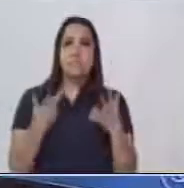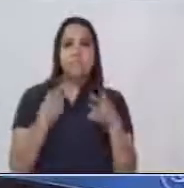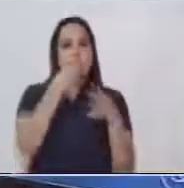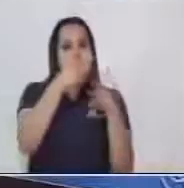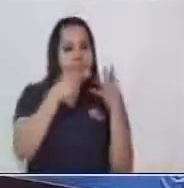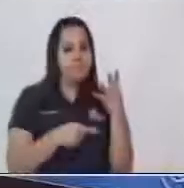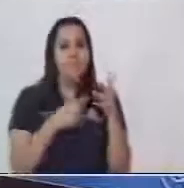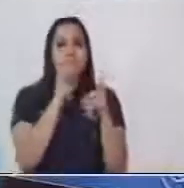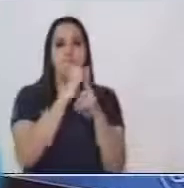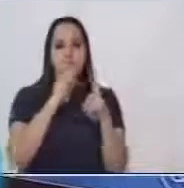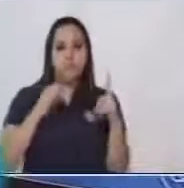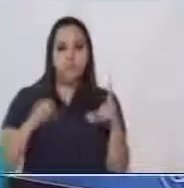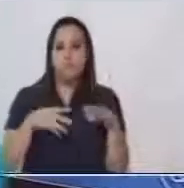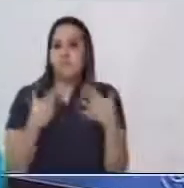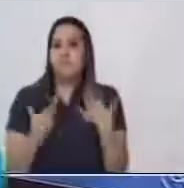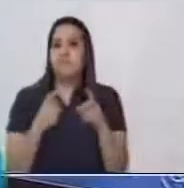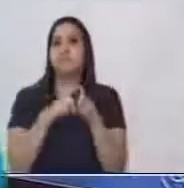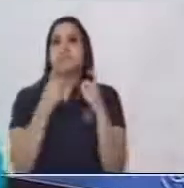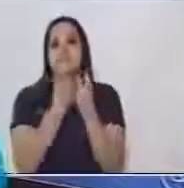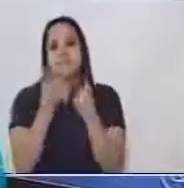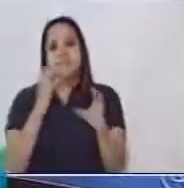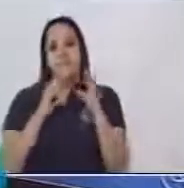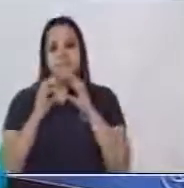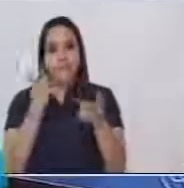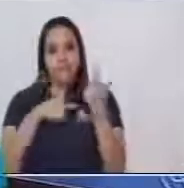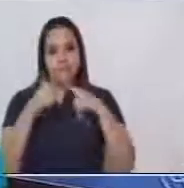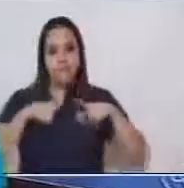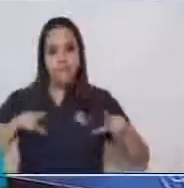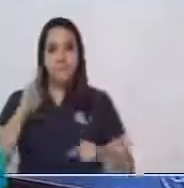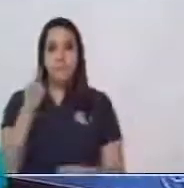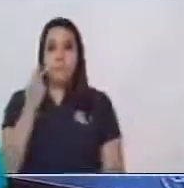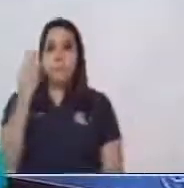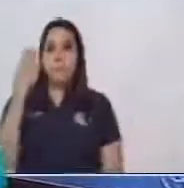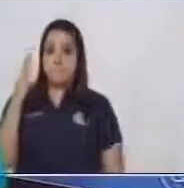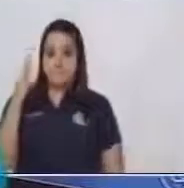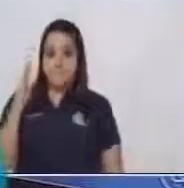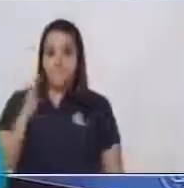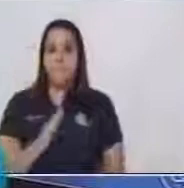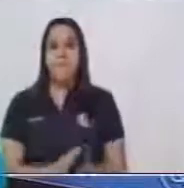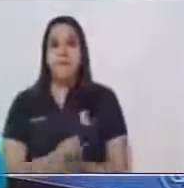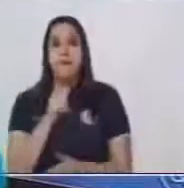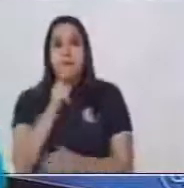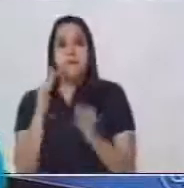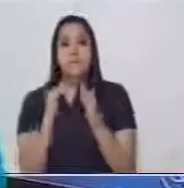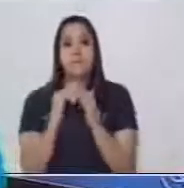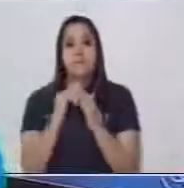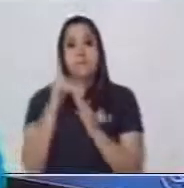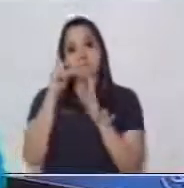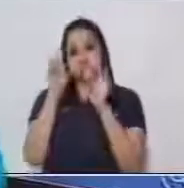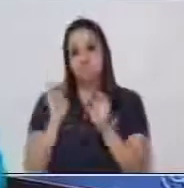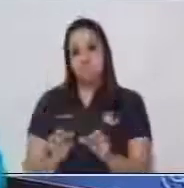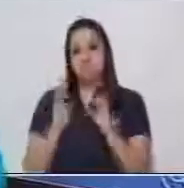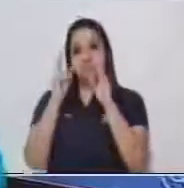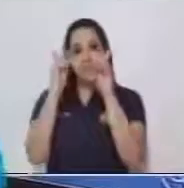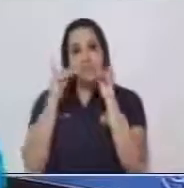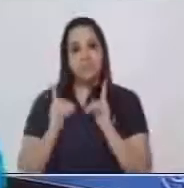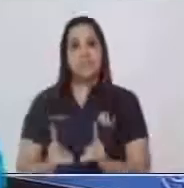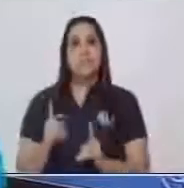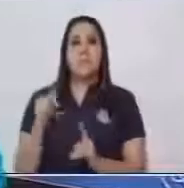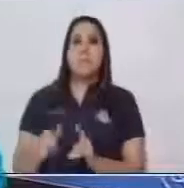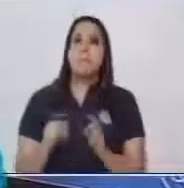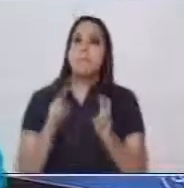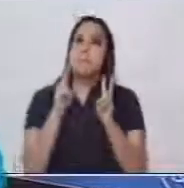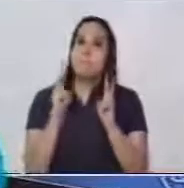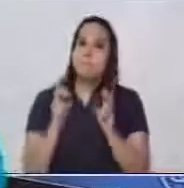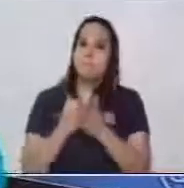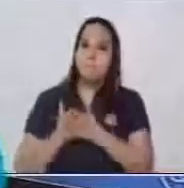oraciones correspondiente al área de comunicación y lenguaje para segundo básico. Si en casa hay alguna persona con discapacidad,